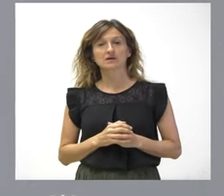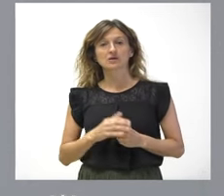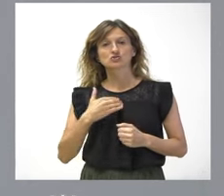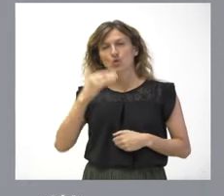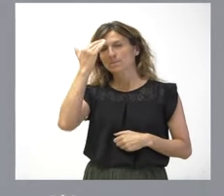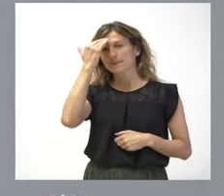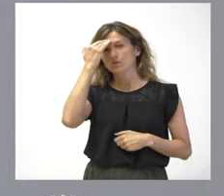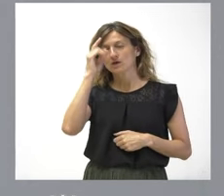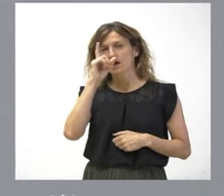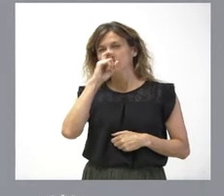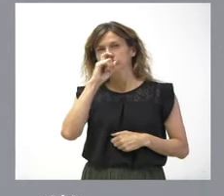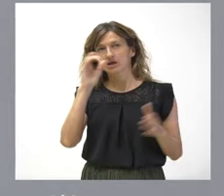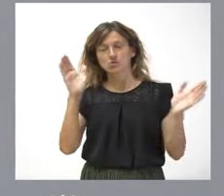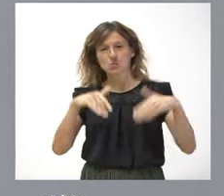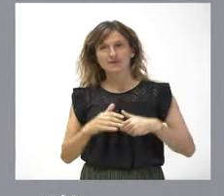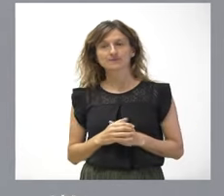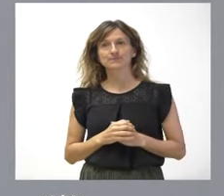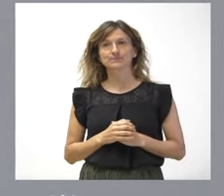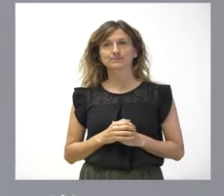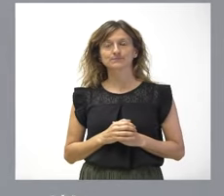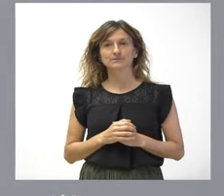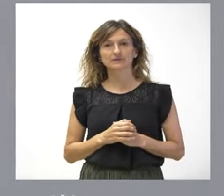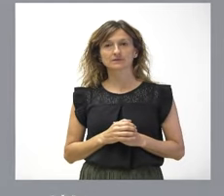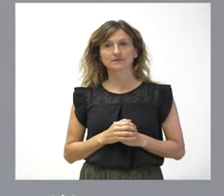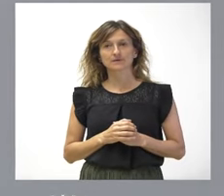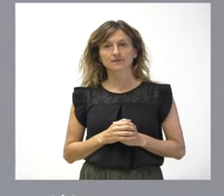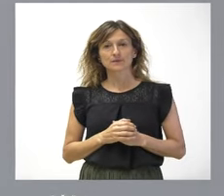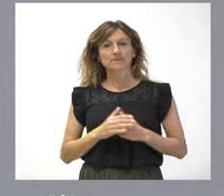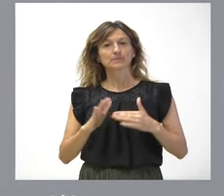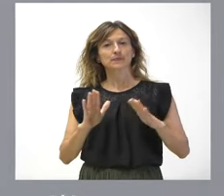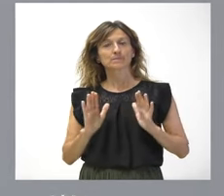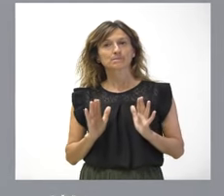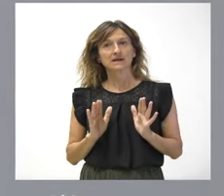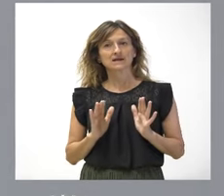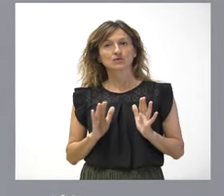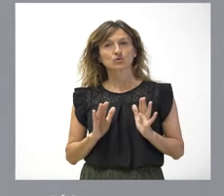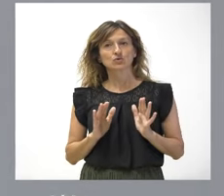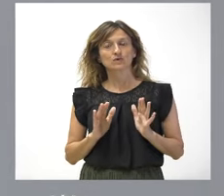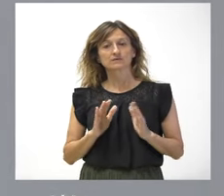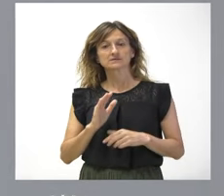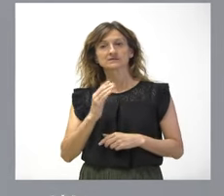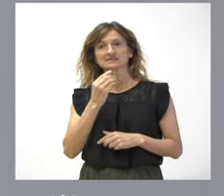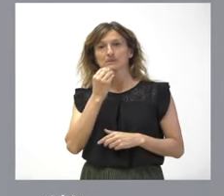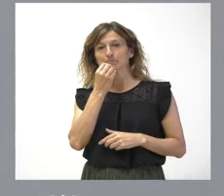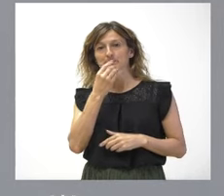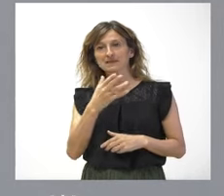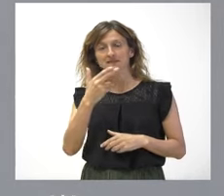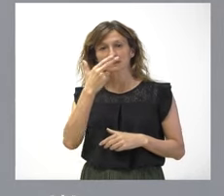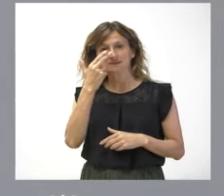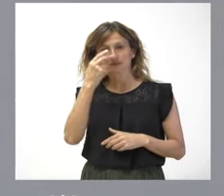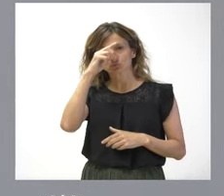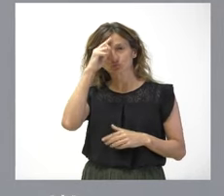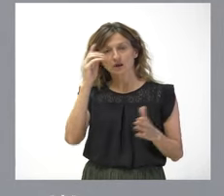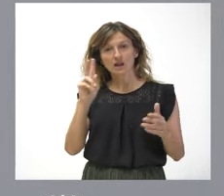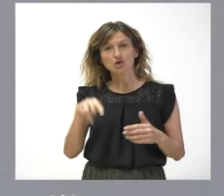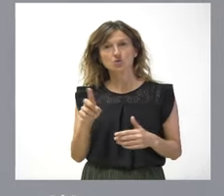memoria pero si fuera el caso de que este bien no es bien de interés cultural tendría toda la causa